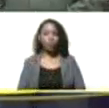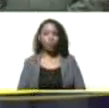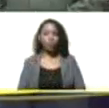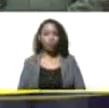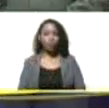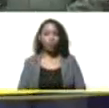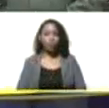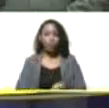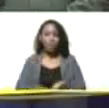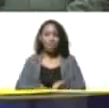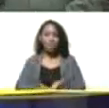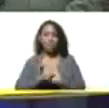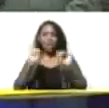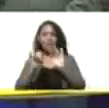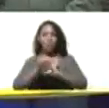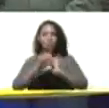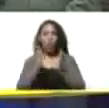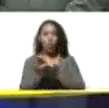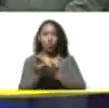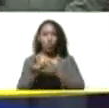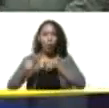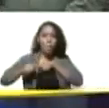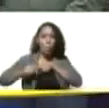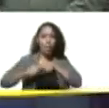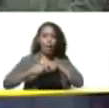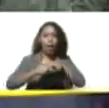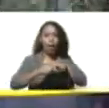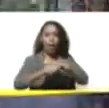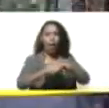Se acababa el mundo bipolar.